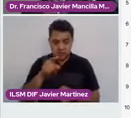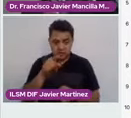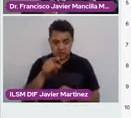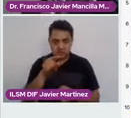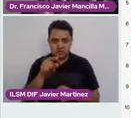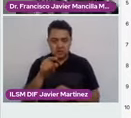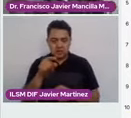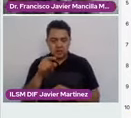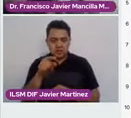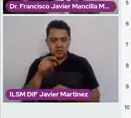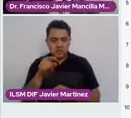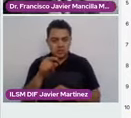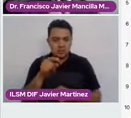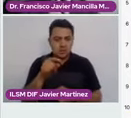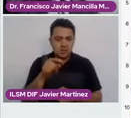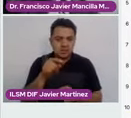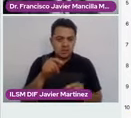muy sabio.